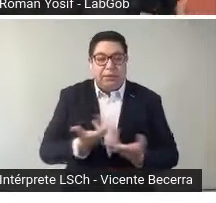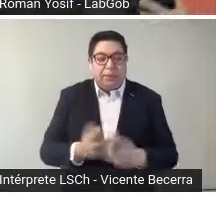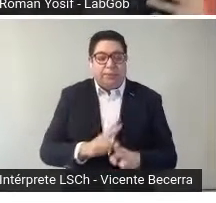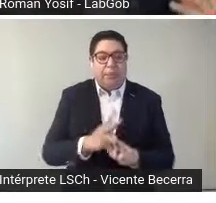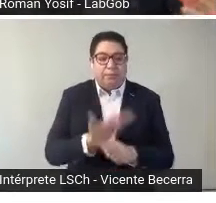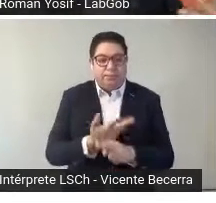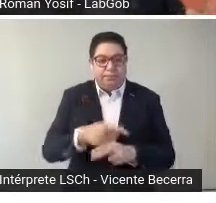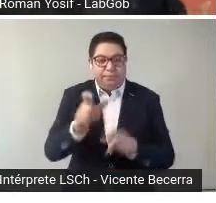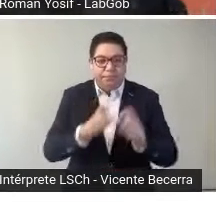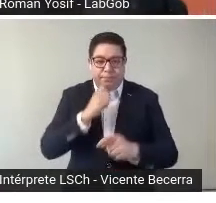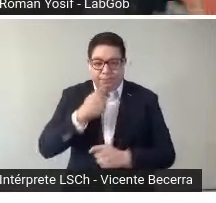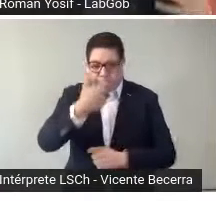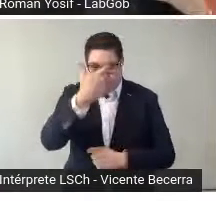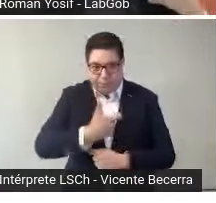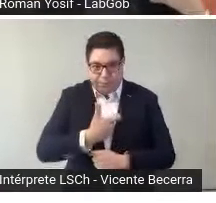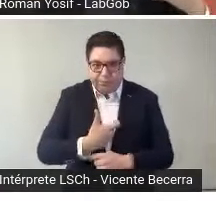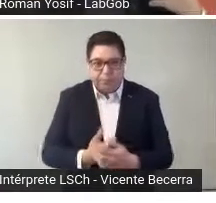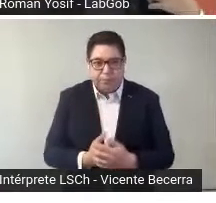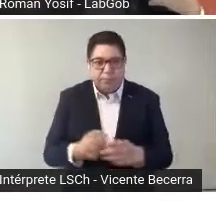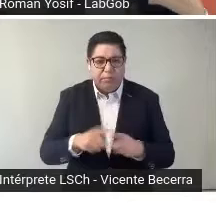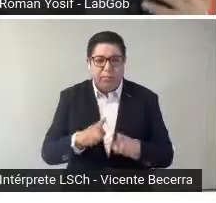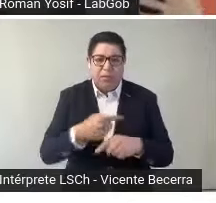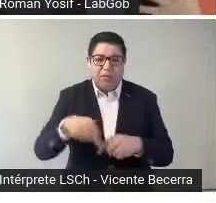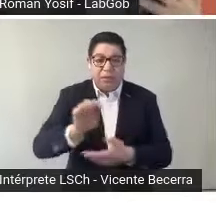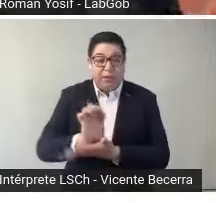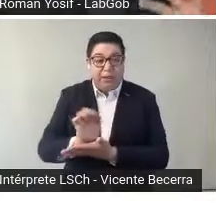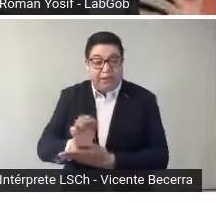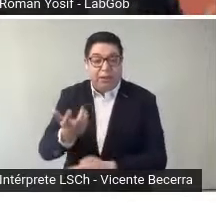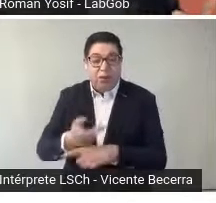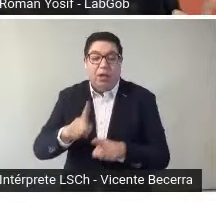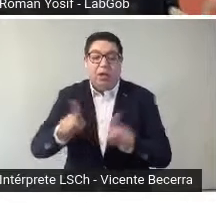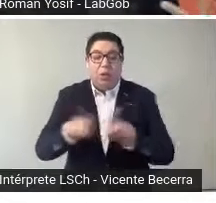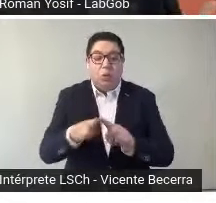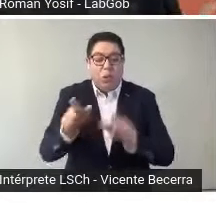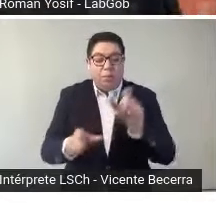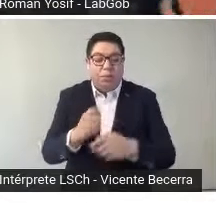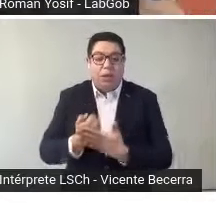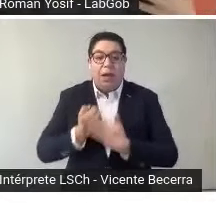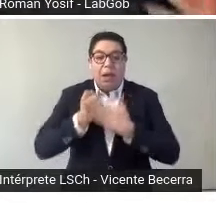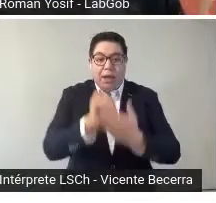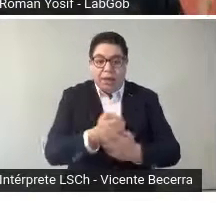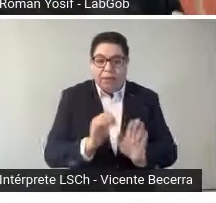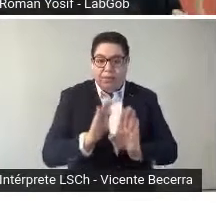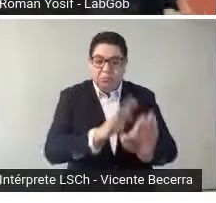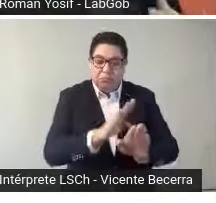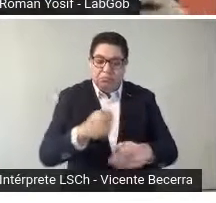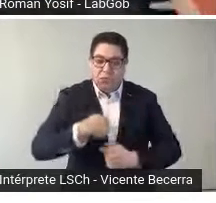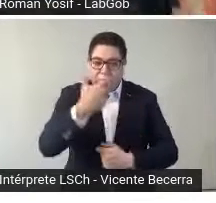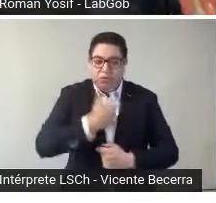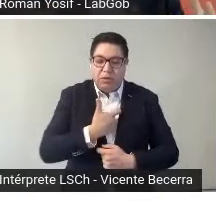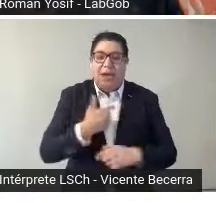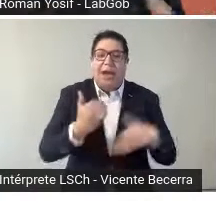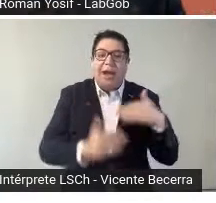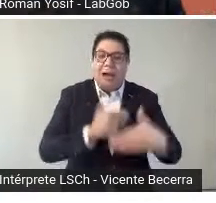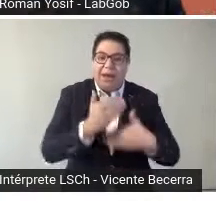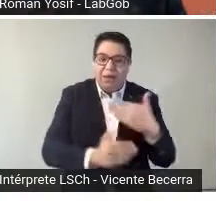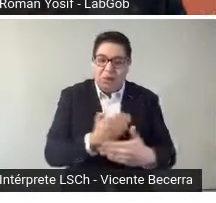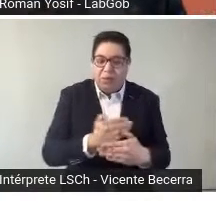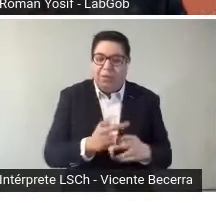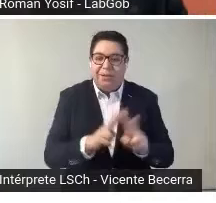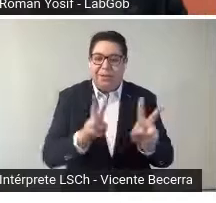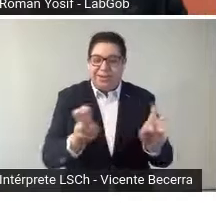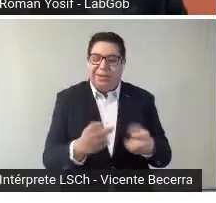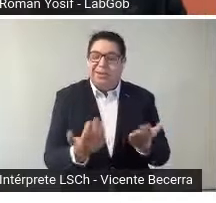como persona que está fuera del Estado, pero quiere colaborar con la transformación del Estado, bueno, me actualizo en nuevas prácticas,